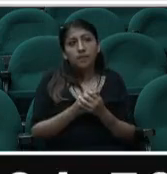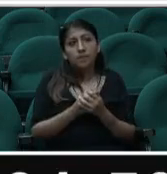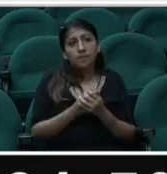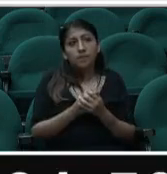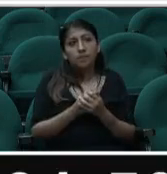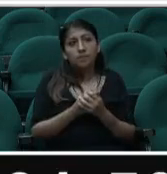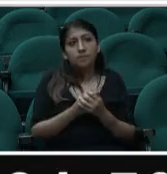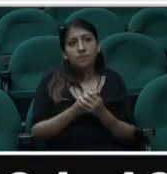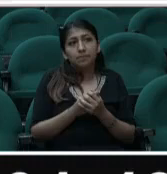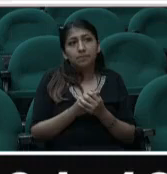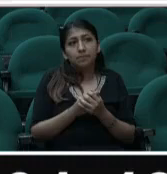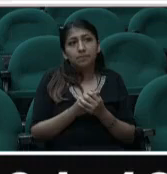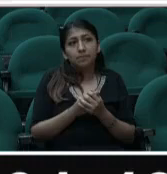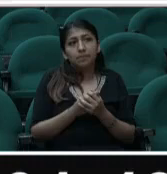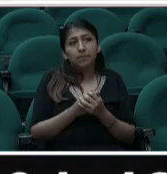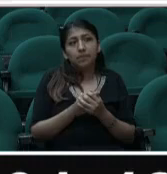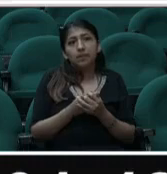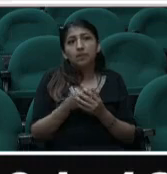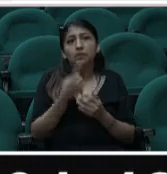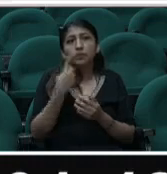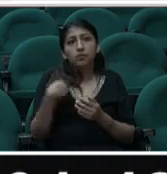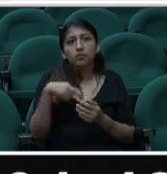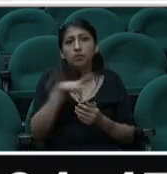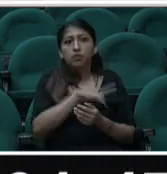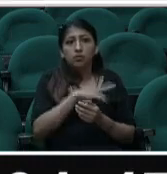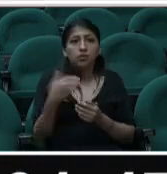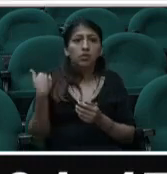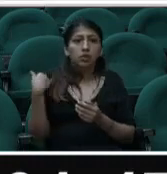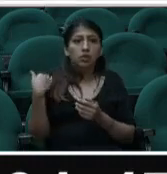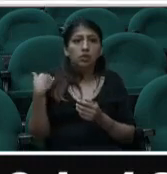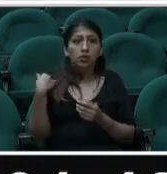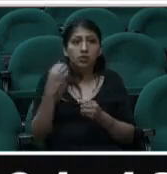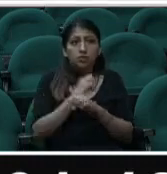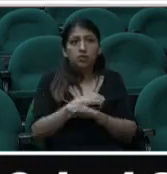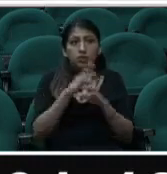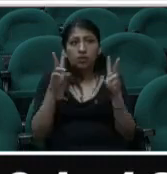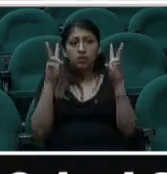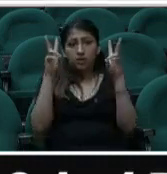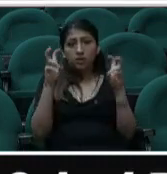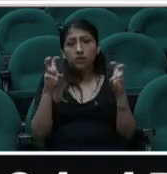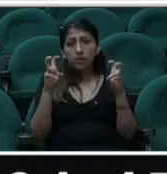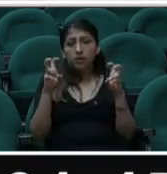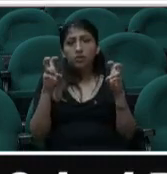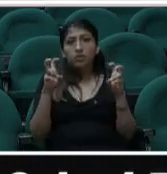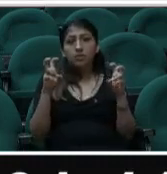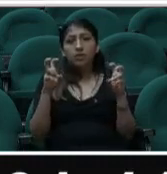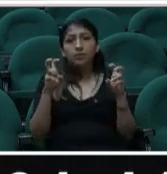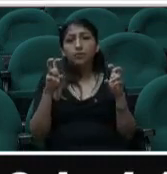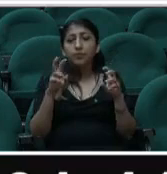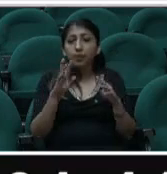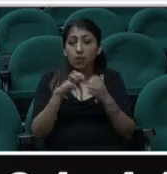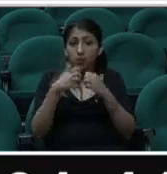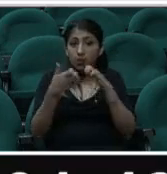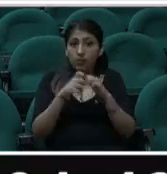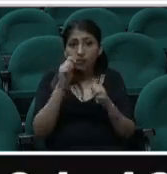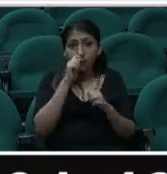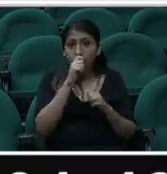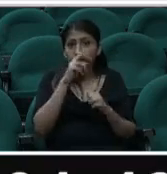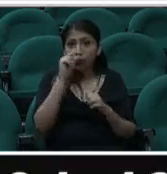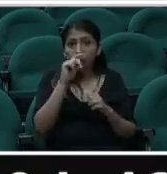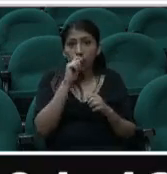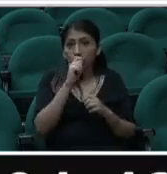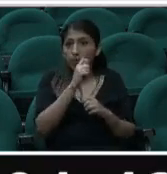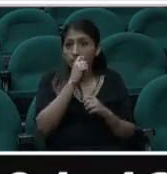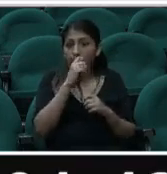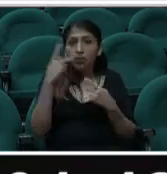salud era el sábado y educación domingo pero de todas maneras nosotros tenemos una postura muy clara en este tema consideró que el problema de las drogas no es un